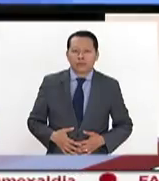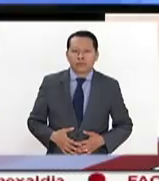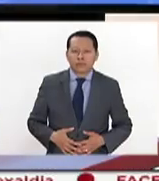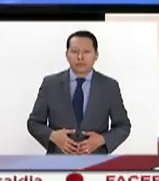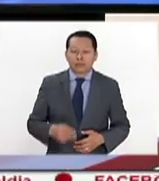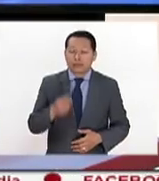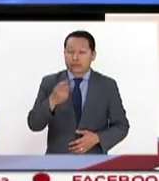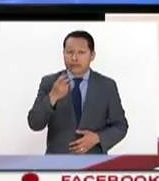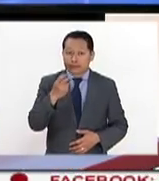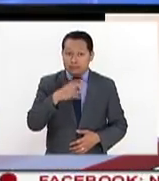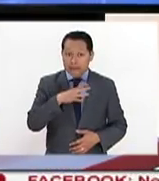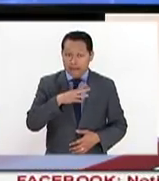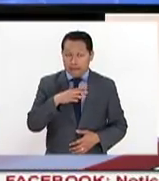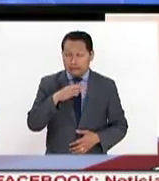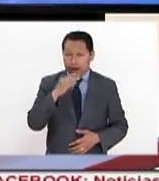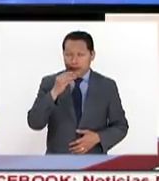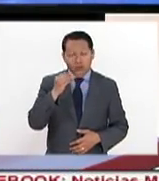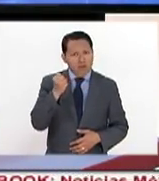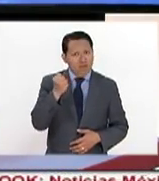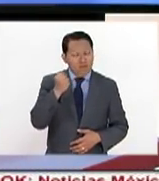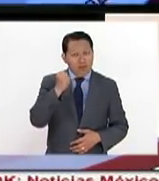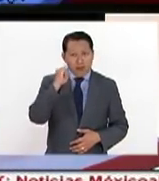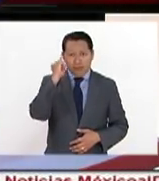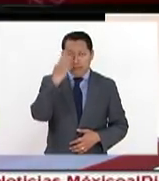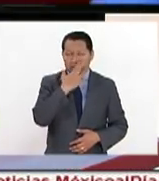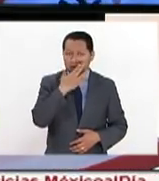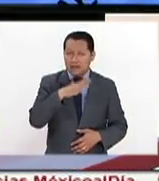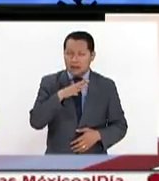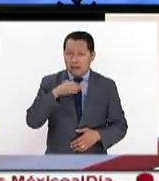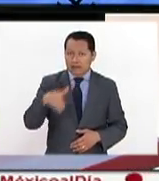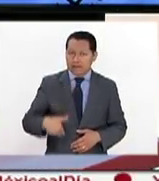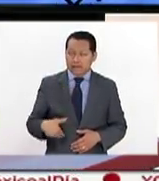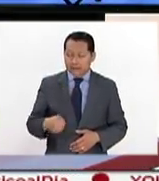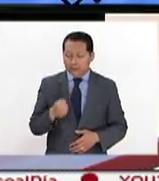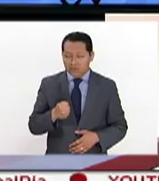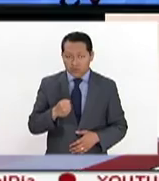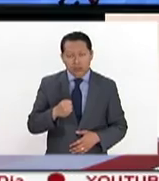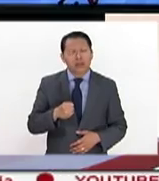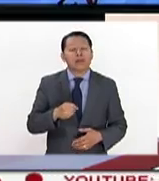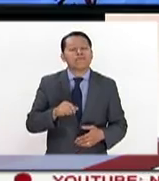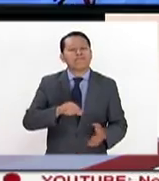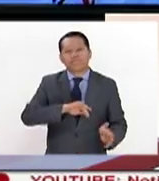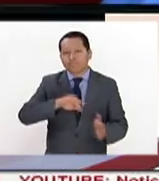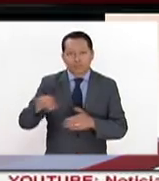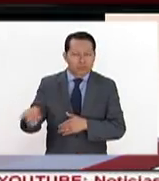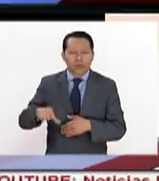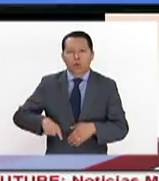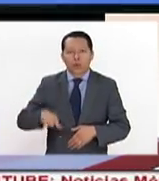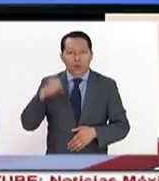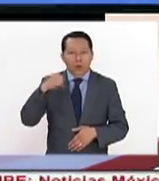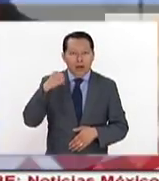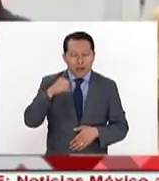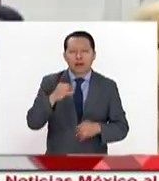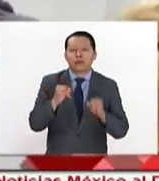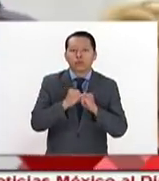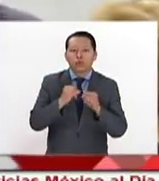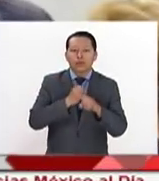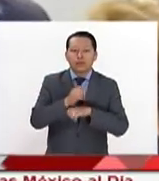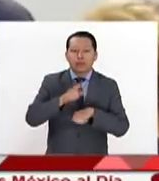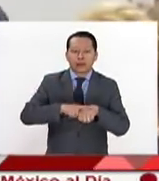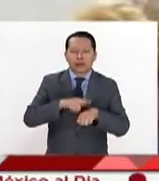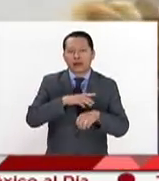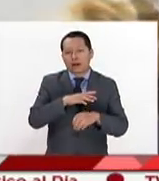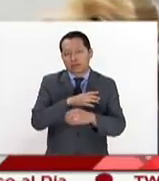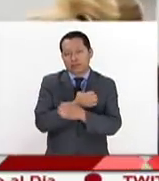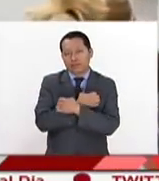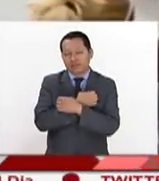Bueno, ahí están esas terribles imágenes de este accidente. En otros asuntos, el gobierno de Oaxaca, el Instituto Estatal de Educación y